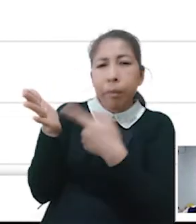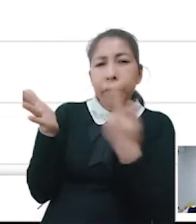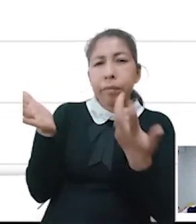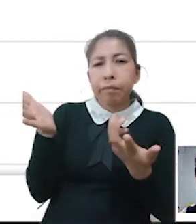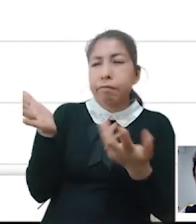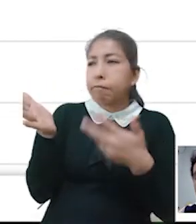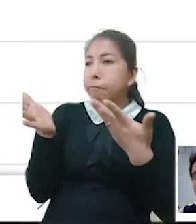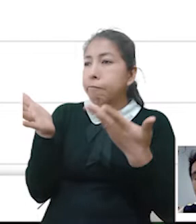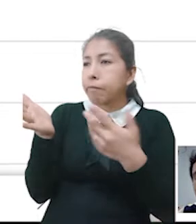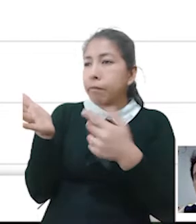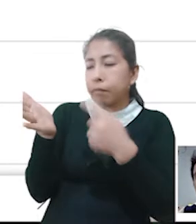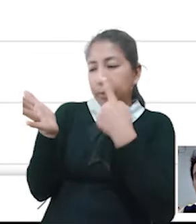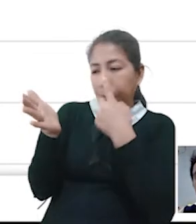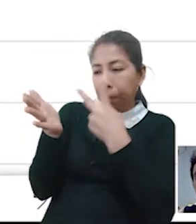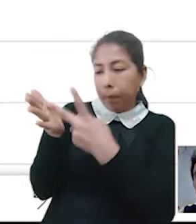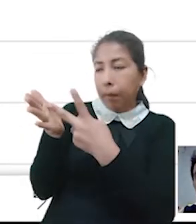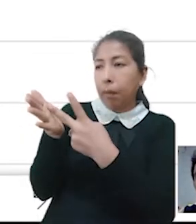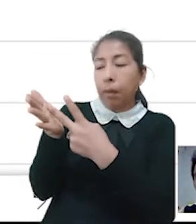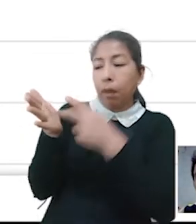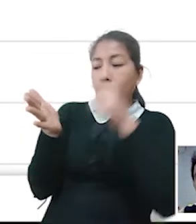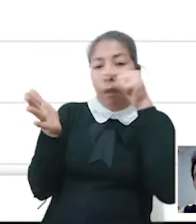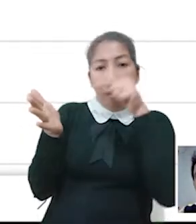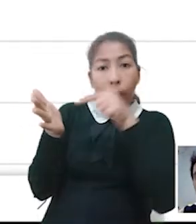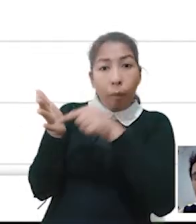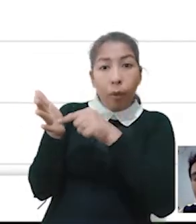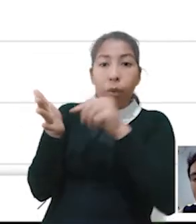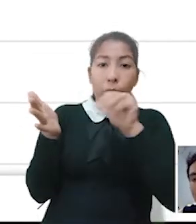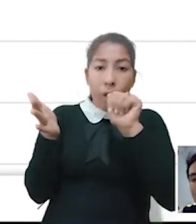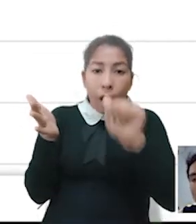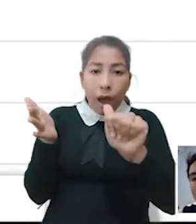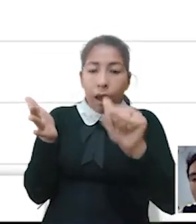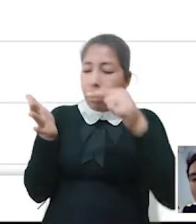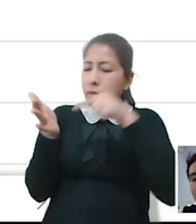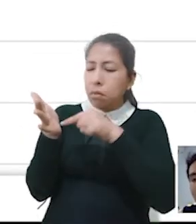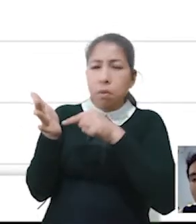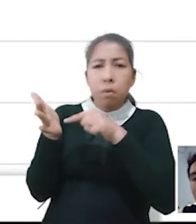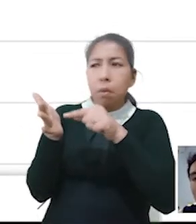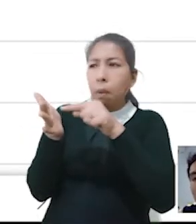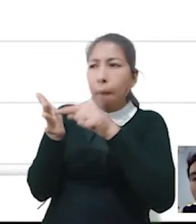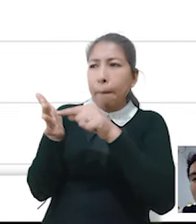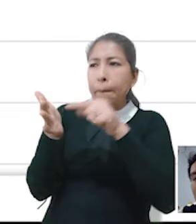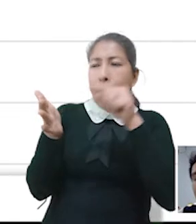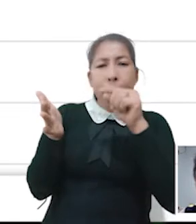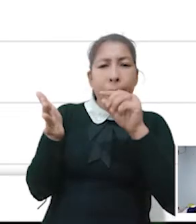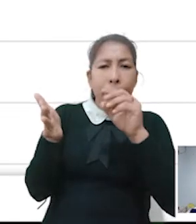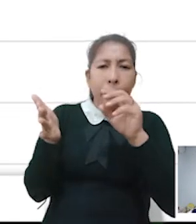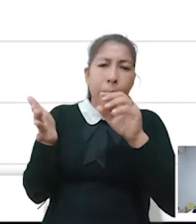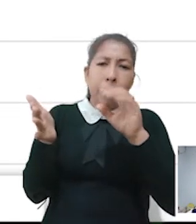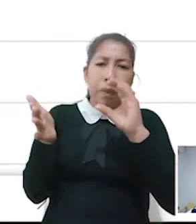denotan algunos puntos. Observo el punto A, el punto B, C, D y